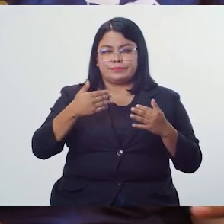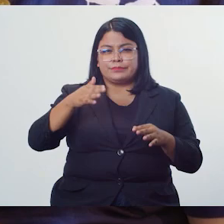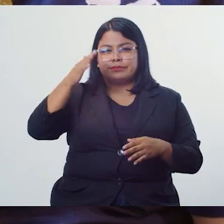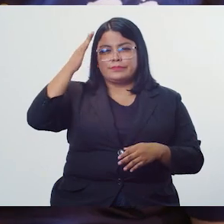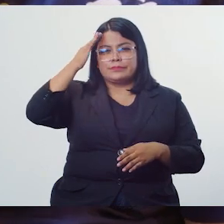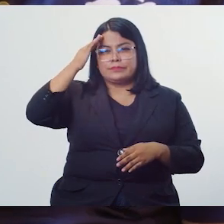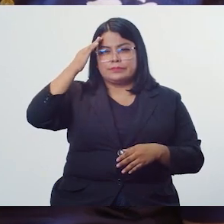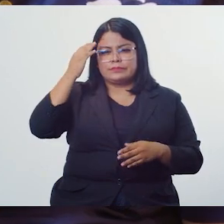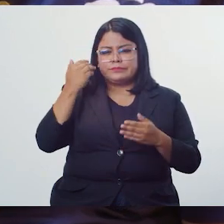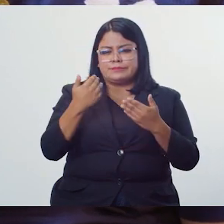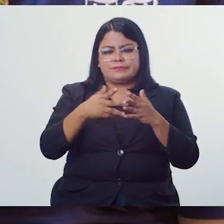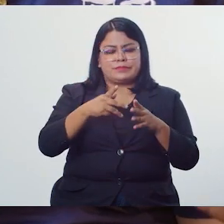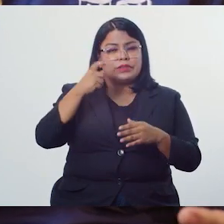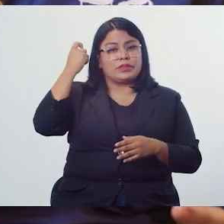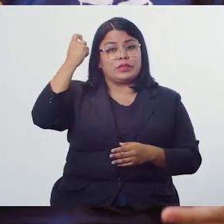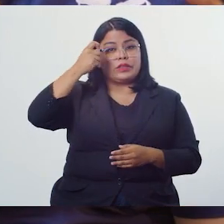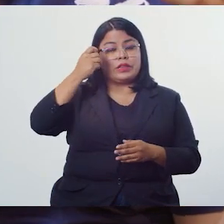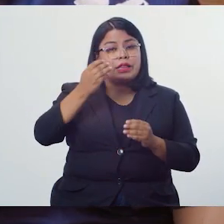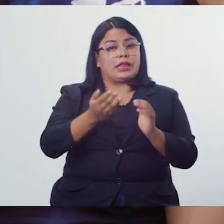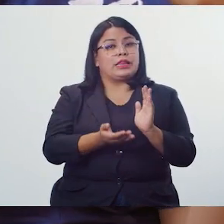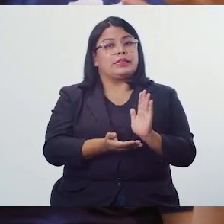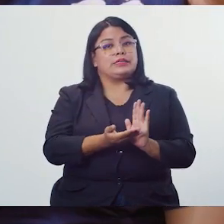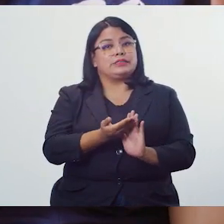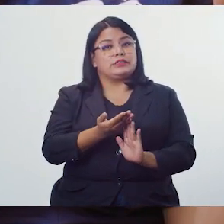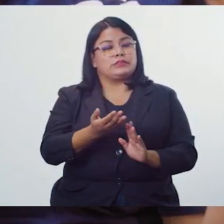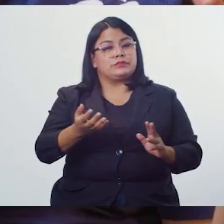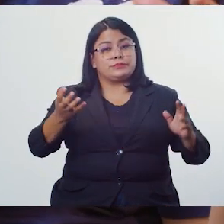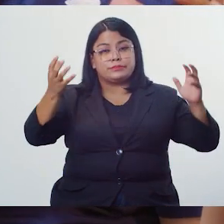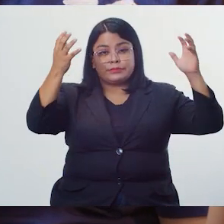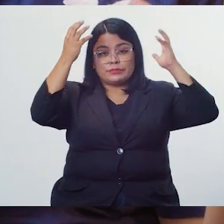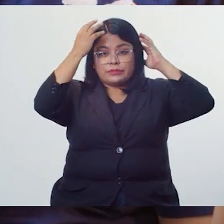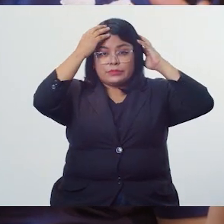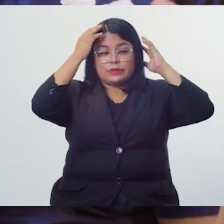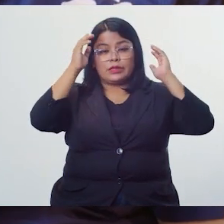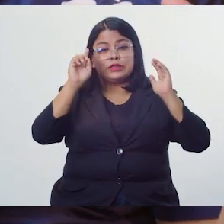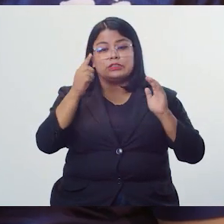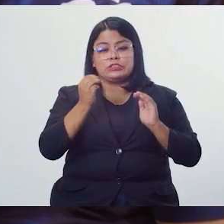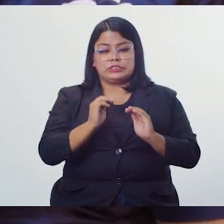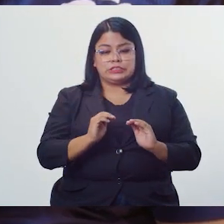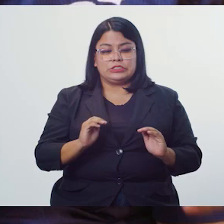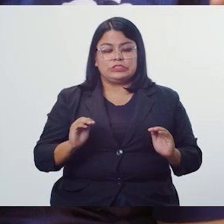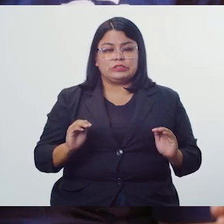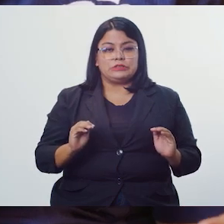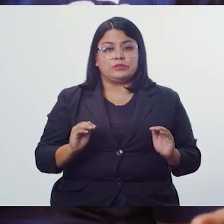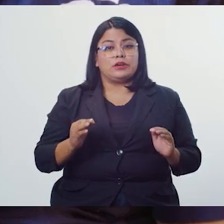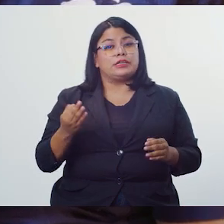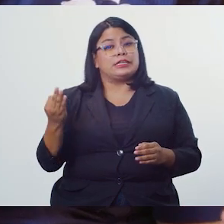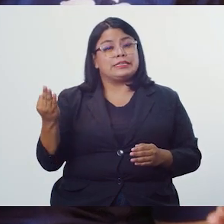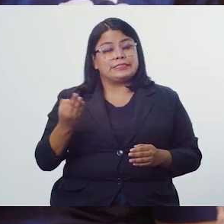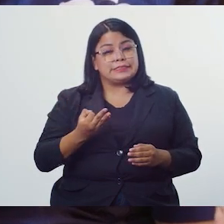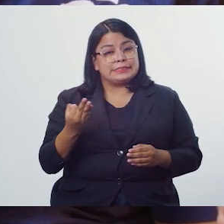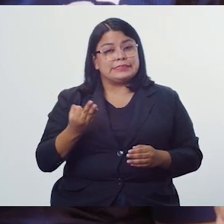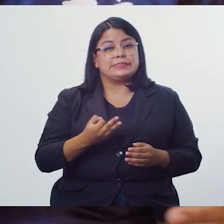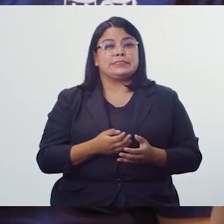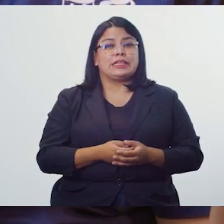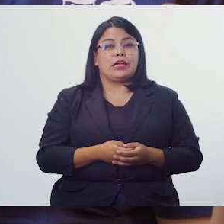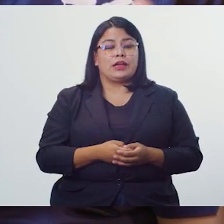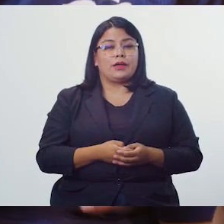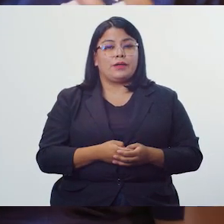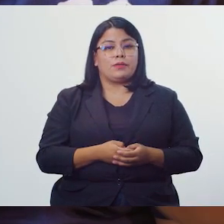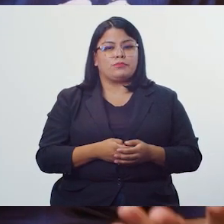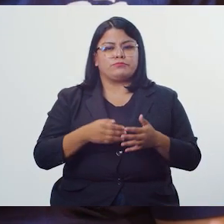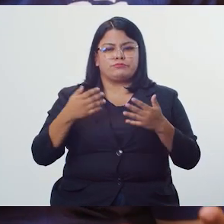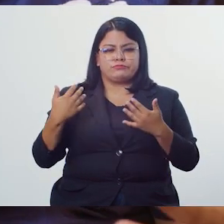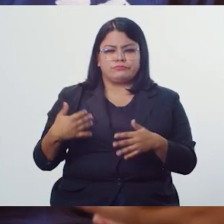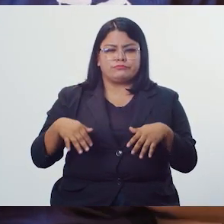de acuerdo a diversas teorías, que el desarrollo del cerebro durante la primera infancia requiere fundamentalmente de